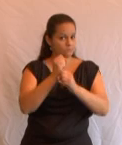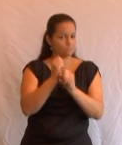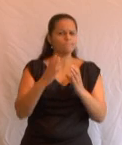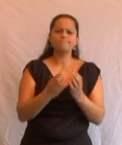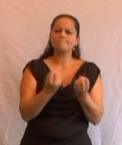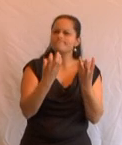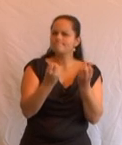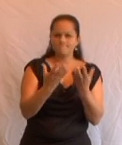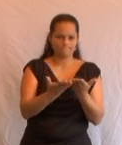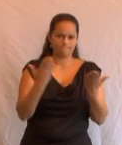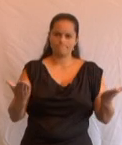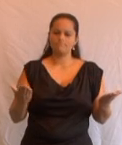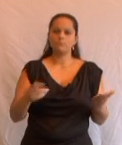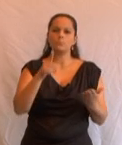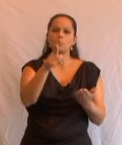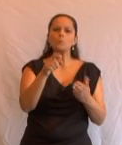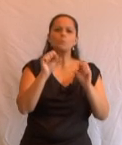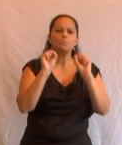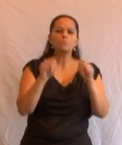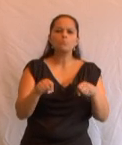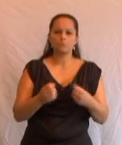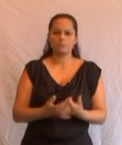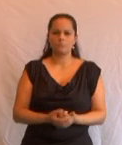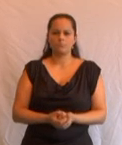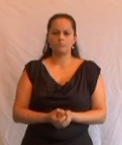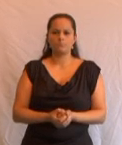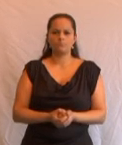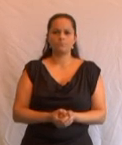Que puedes lograr mucho. Y que